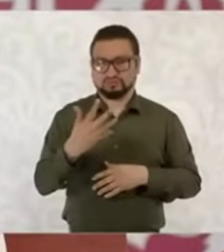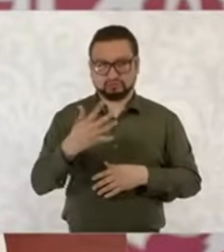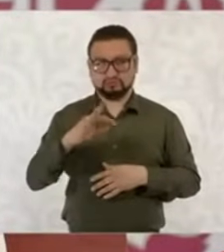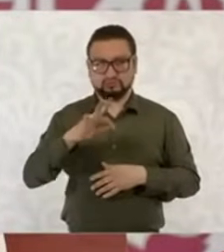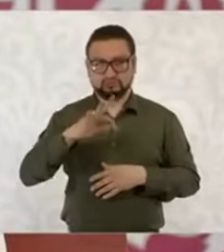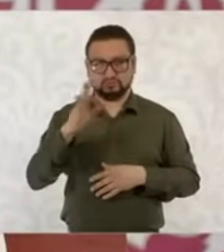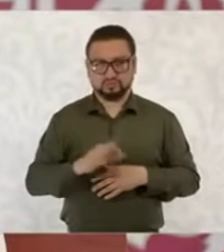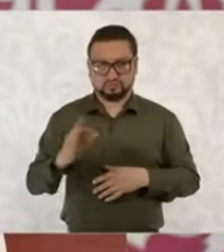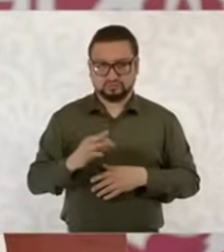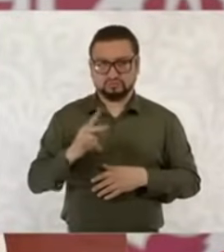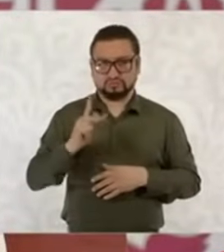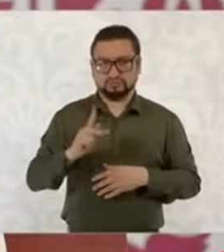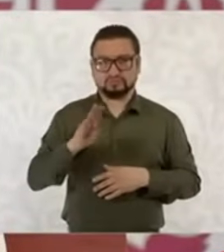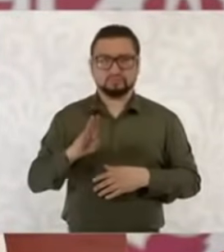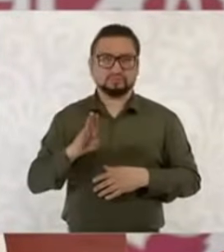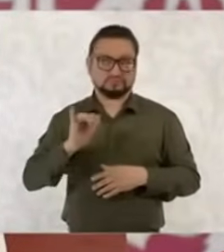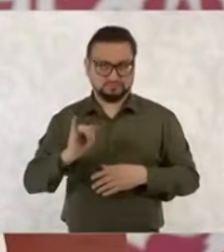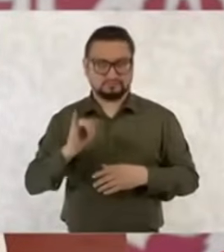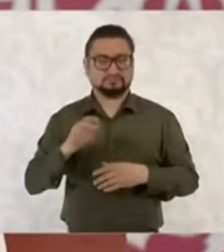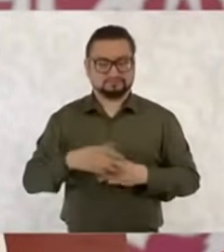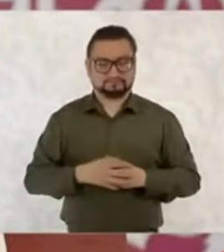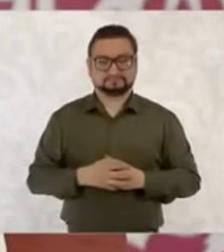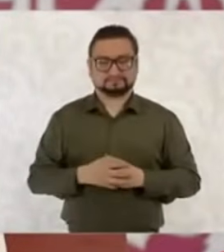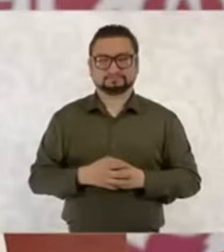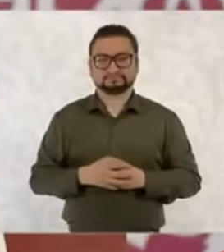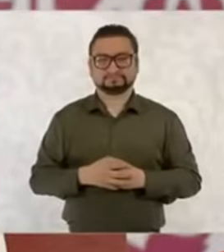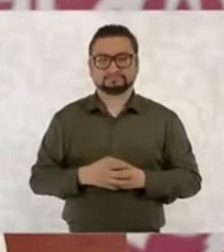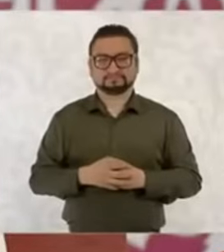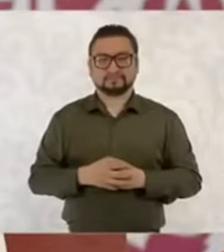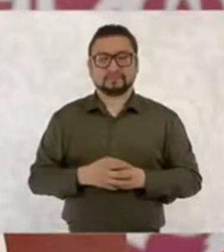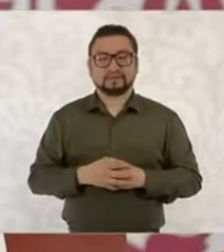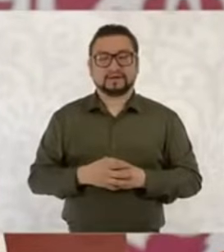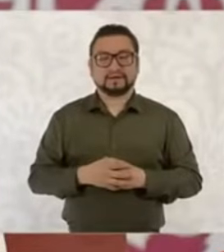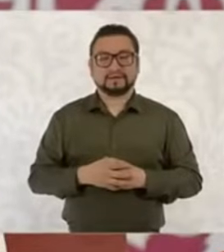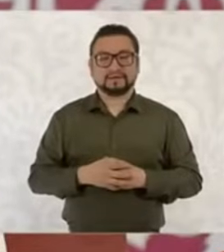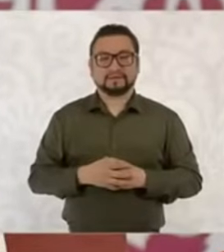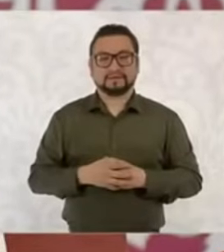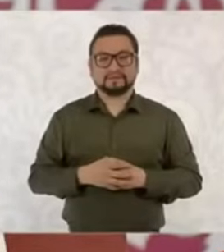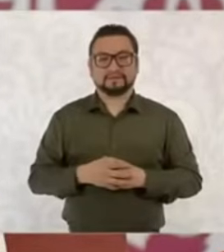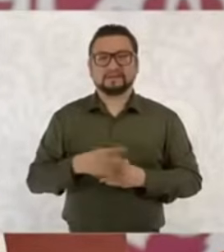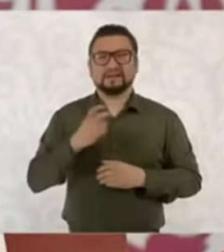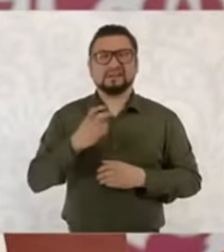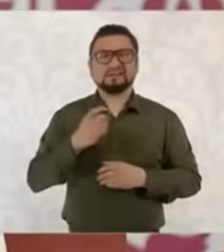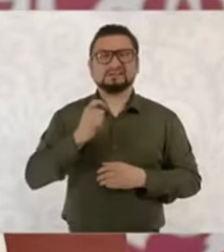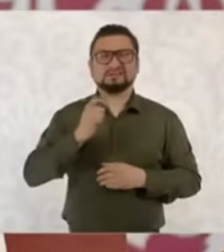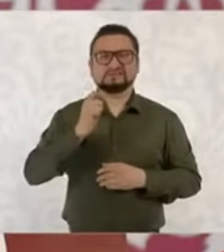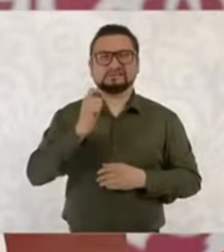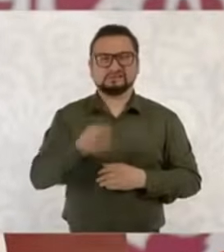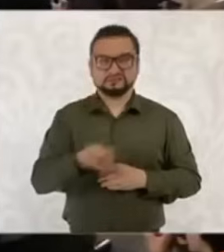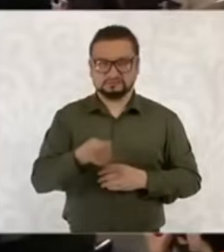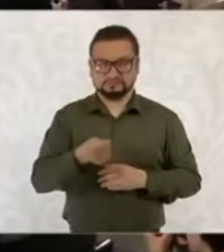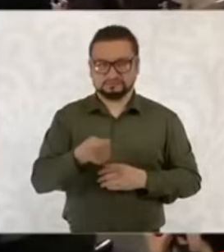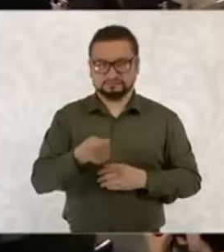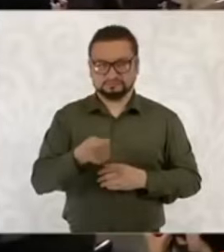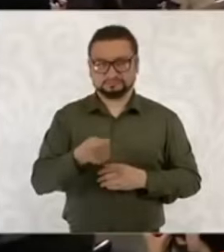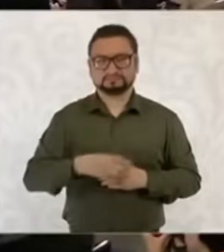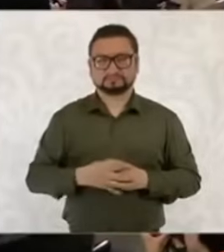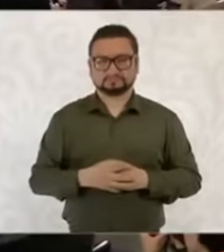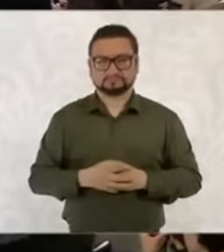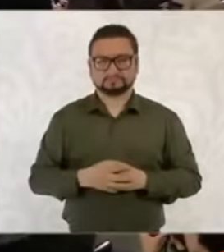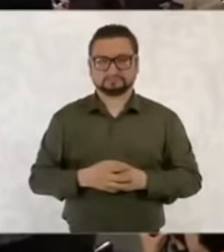del Producto Interno Bruto. Es una muestra de que